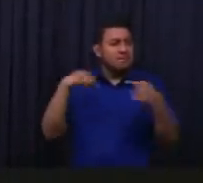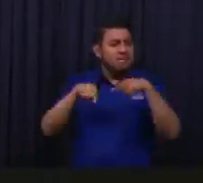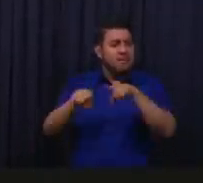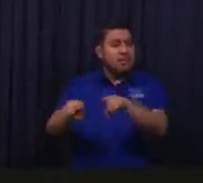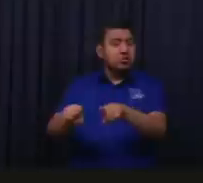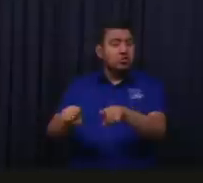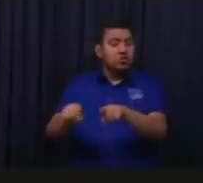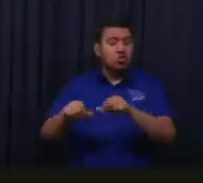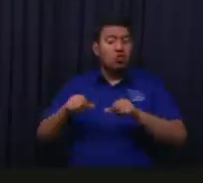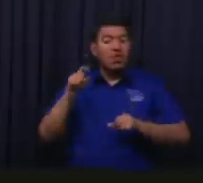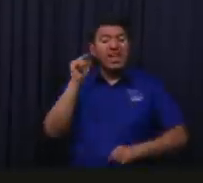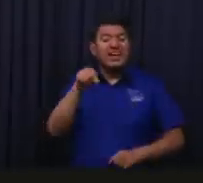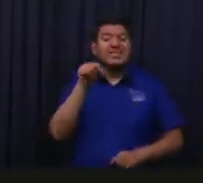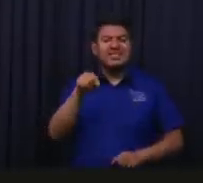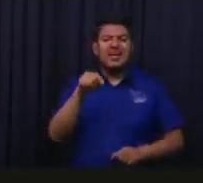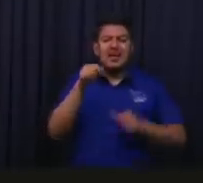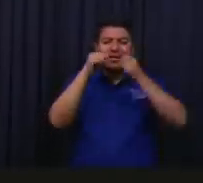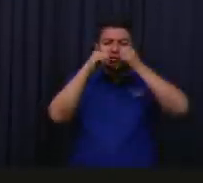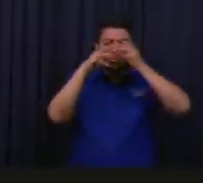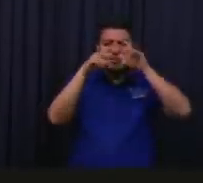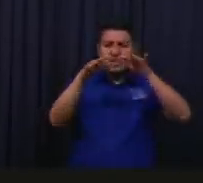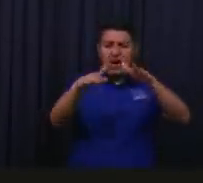¿Qué se hizo la sangre?